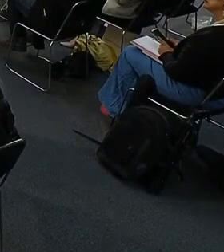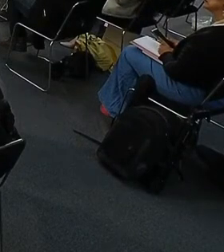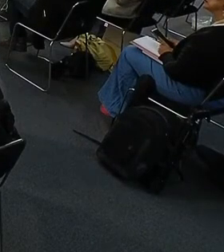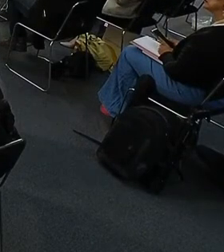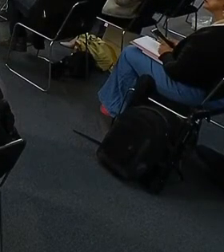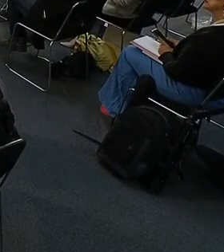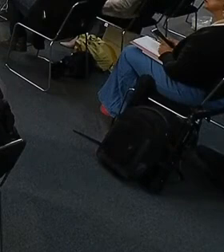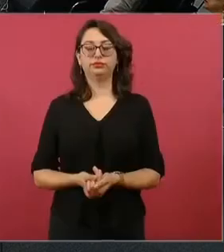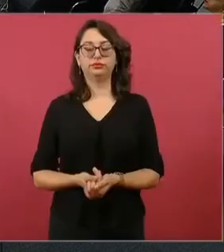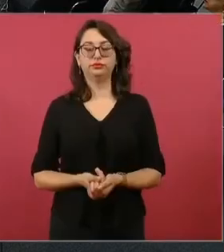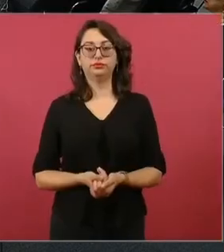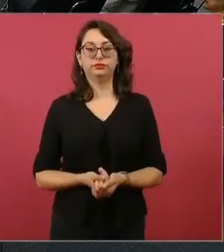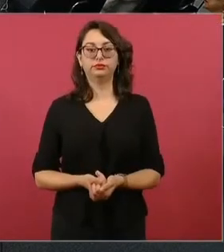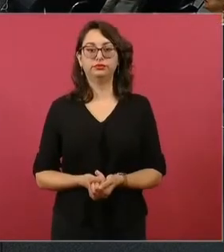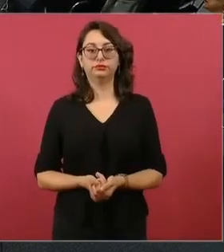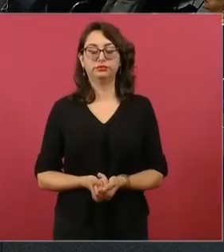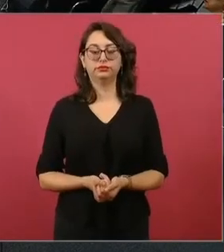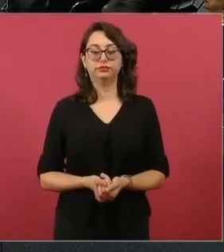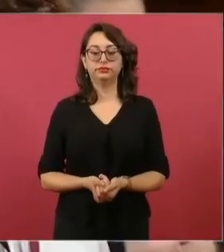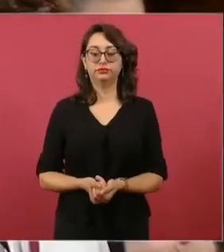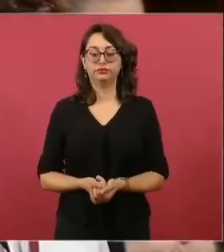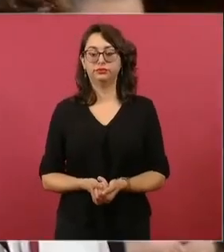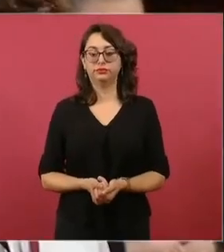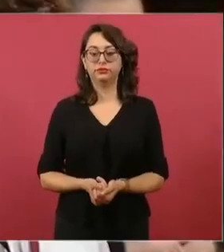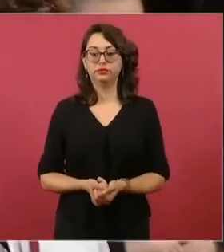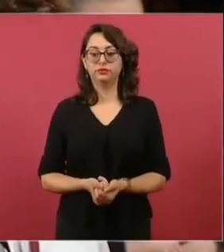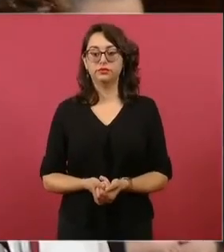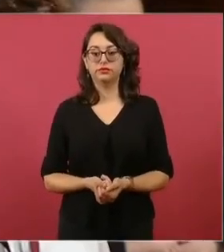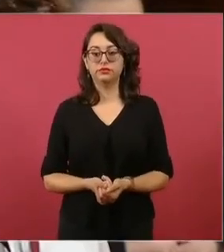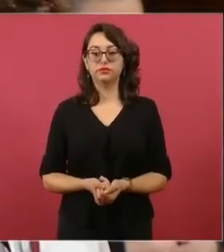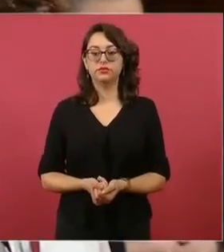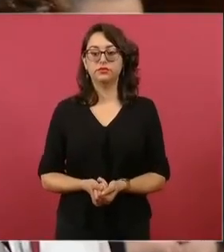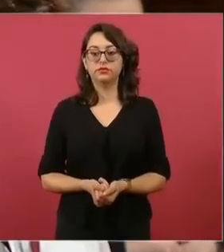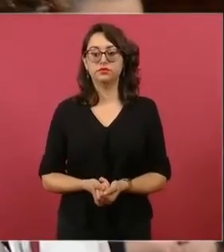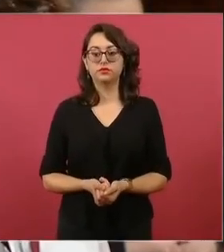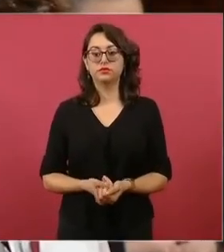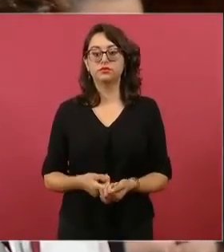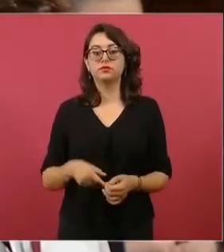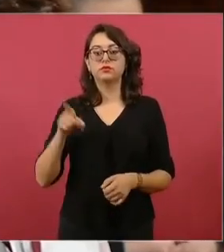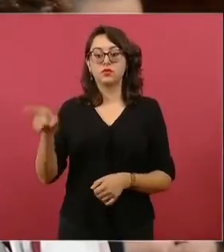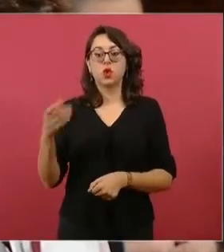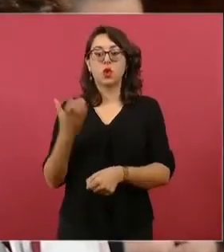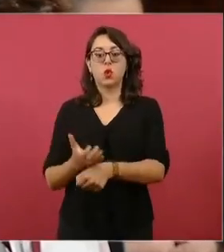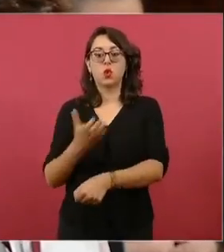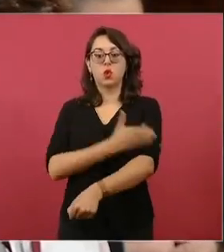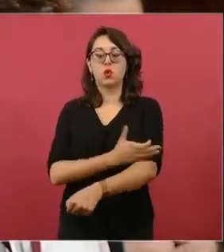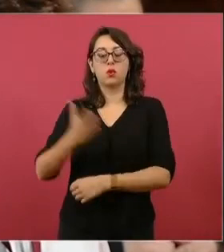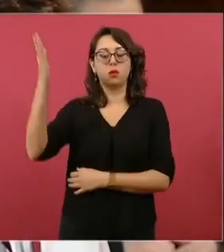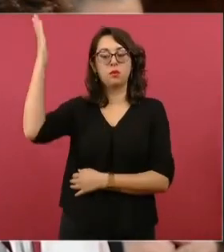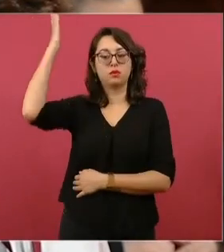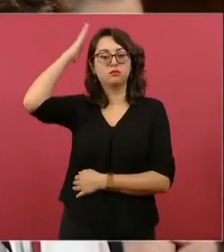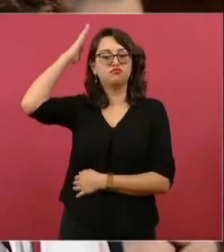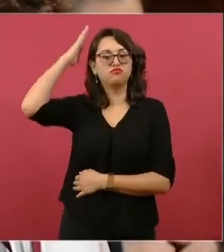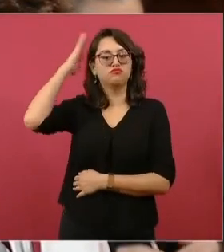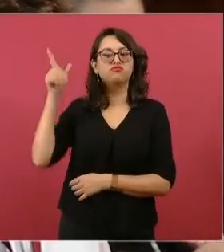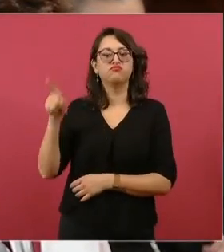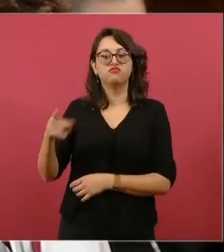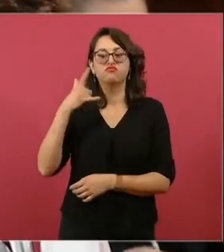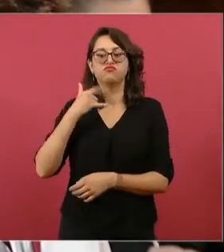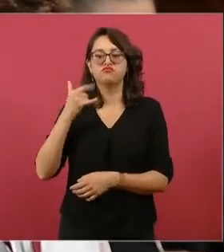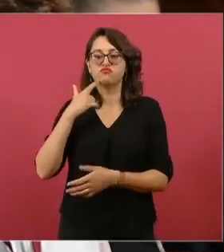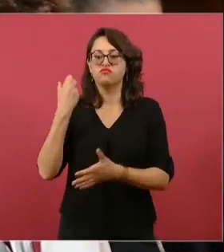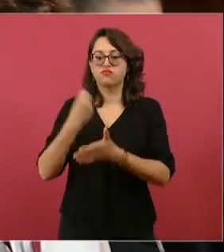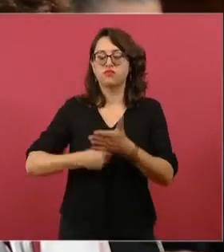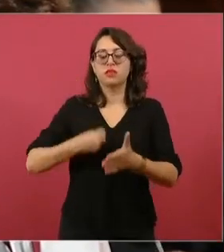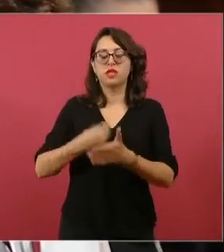falta de atención de nuestras autoridades del municipio. Nuestro compañero dirigente y líder social, Tomás